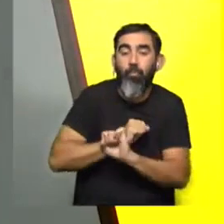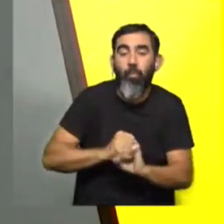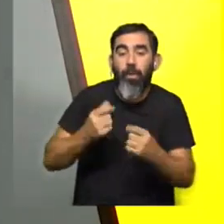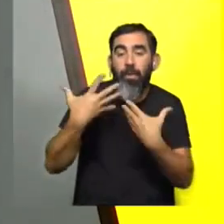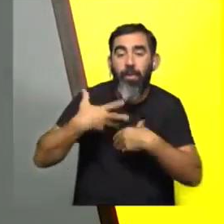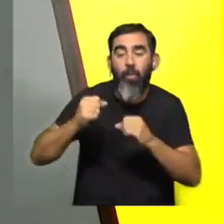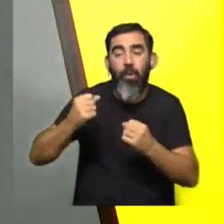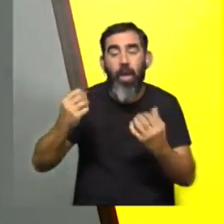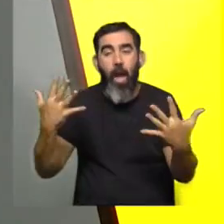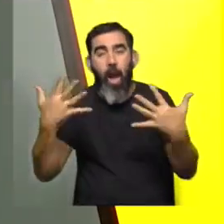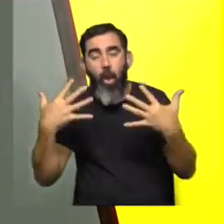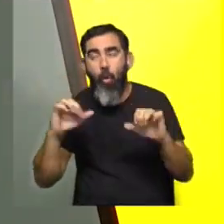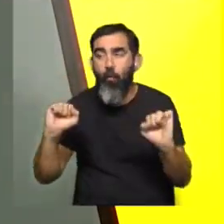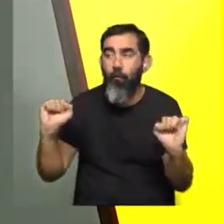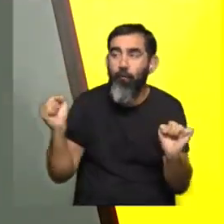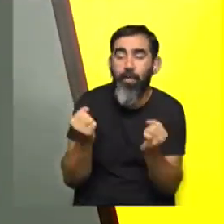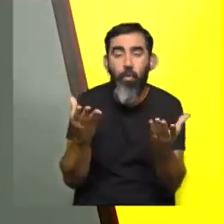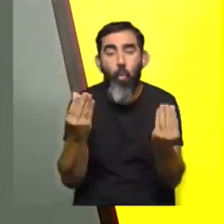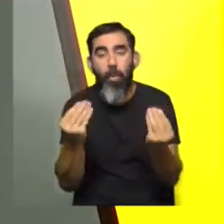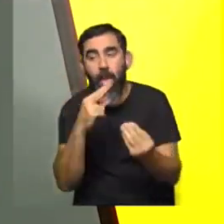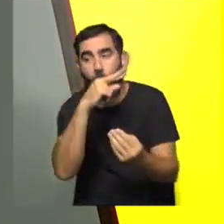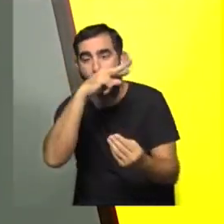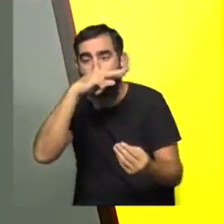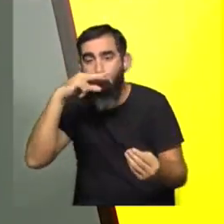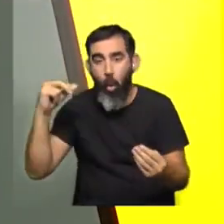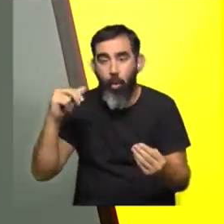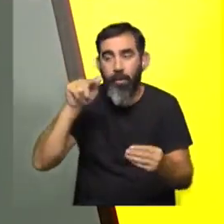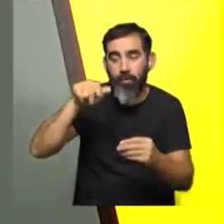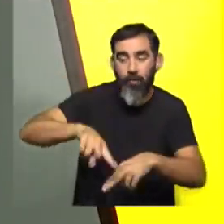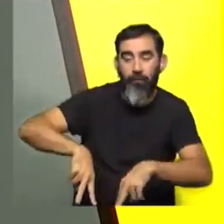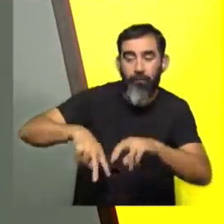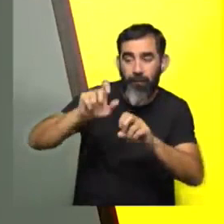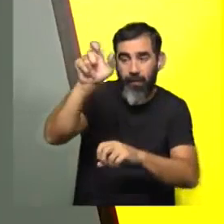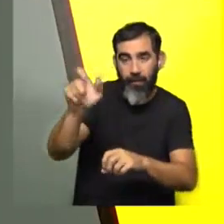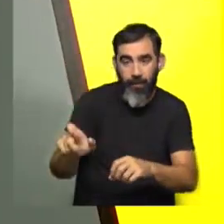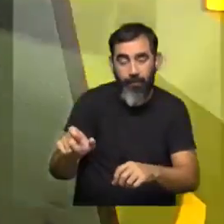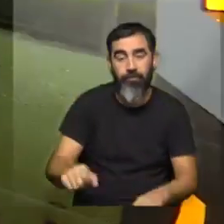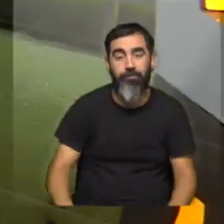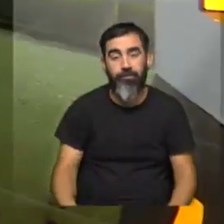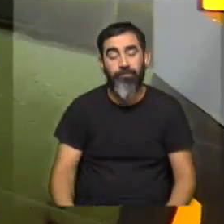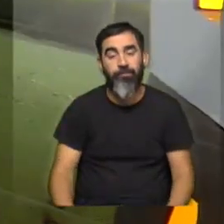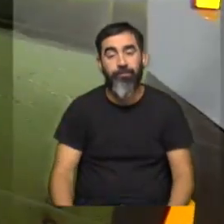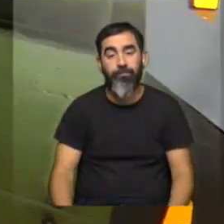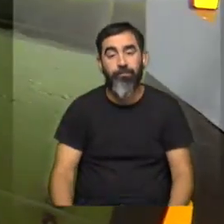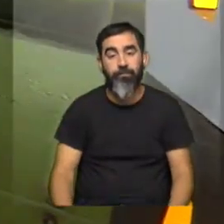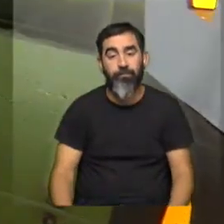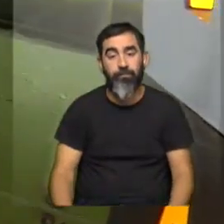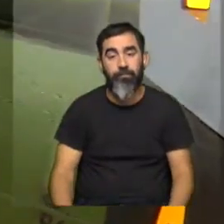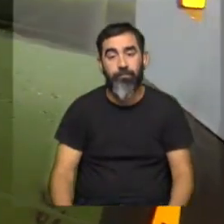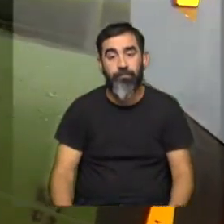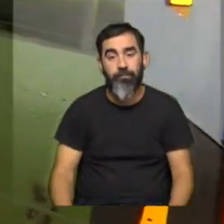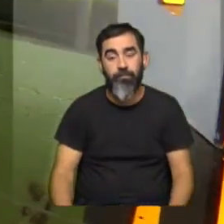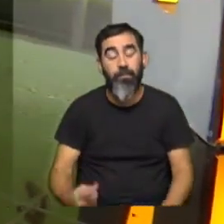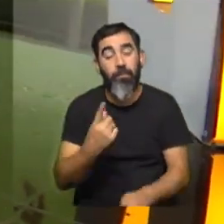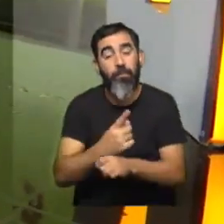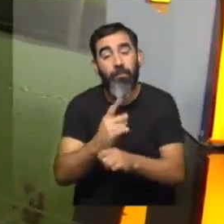detectar calor, frío, humedad, olores. Eso es lo que estudia Gonzalo en particular en los mosquitos. Y entonces, en esta